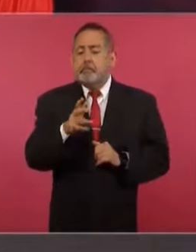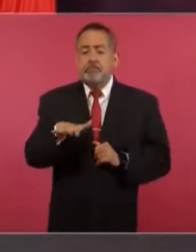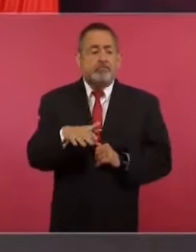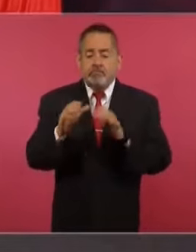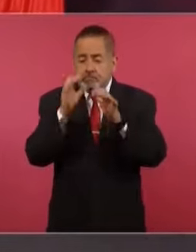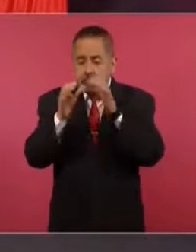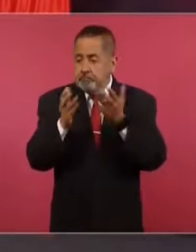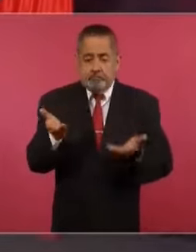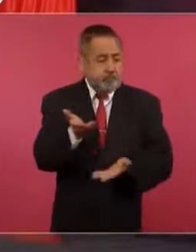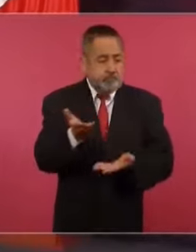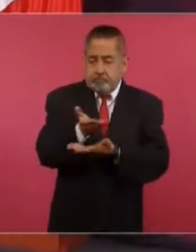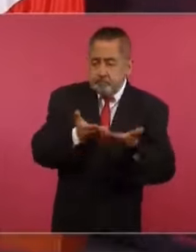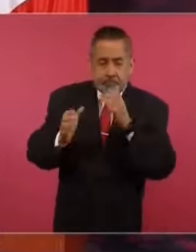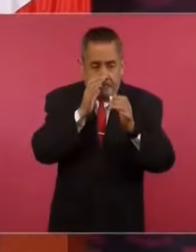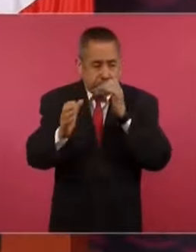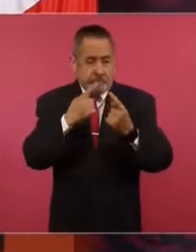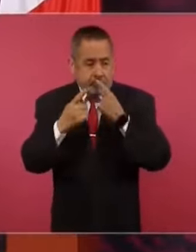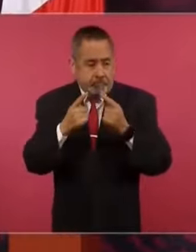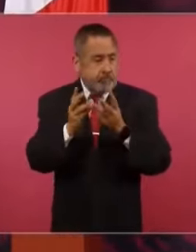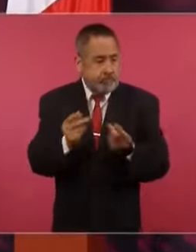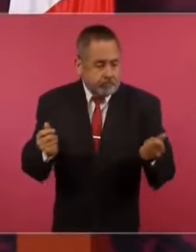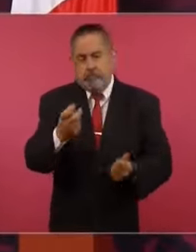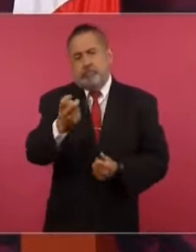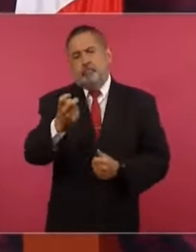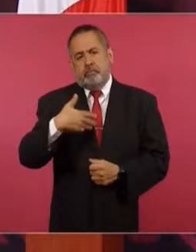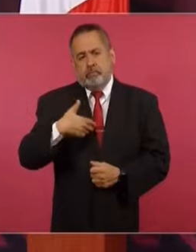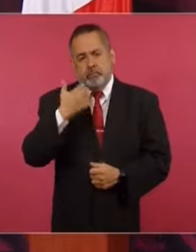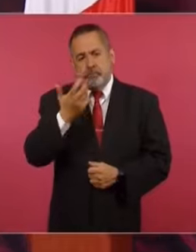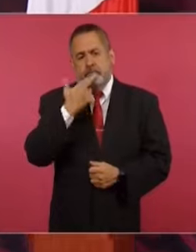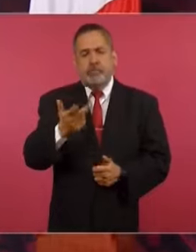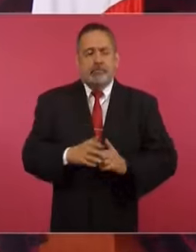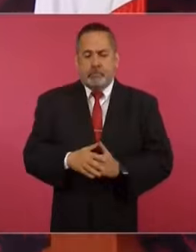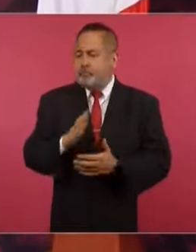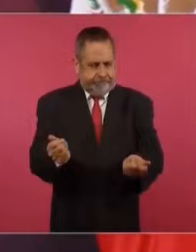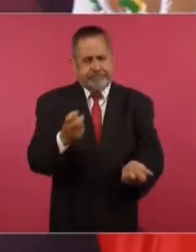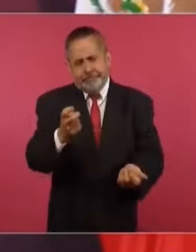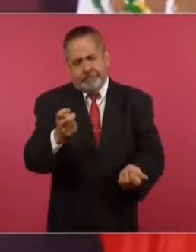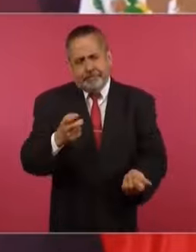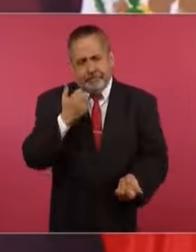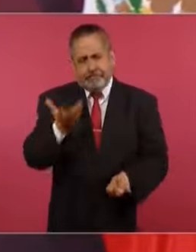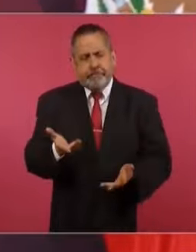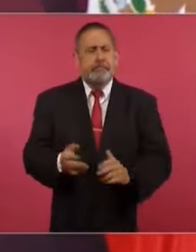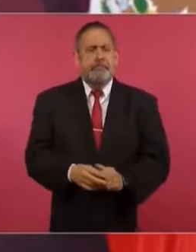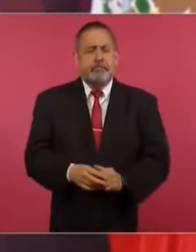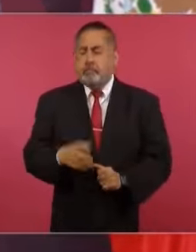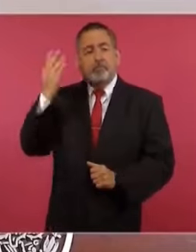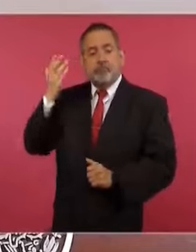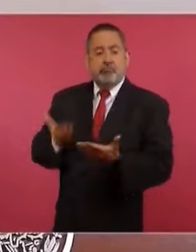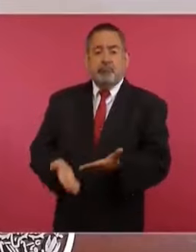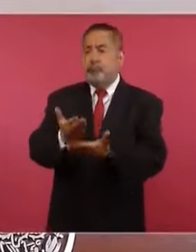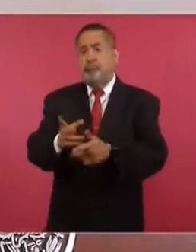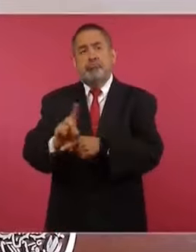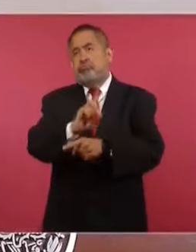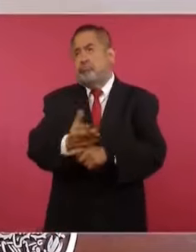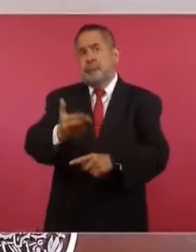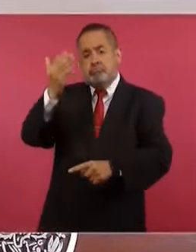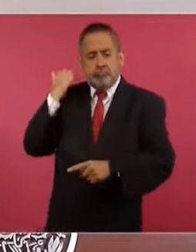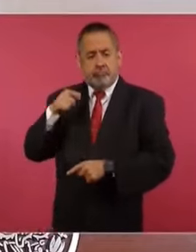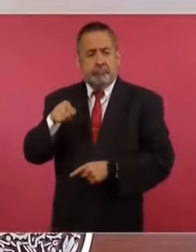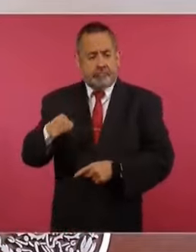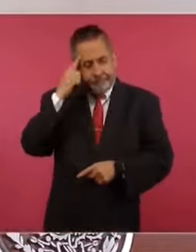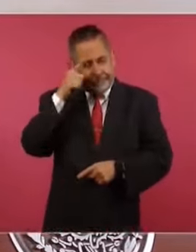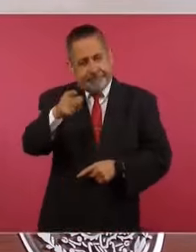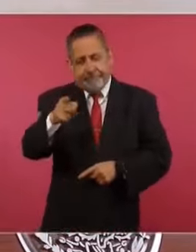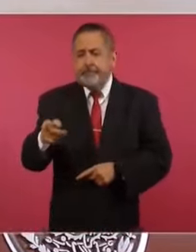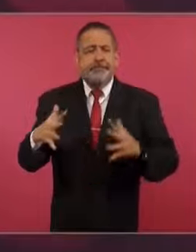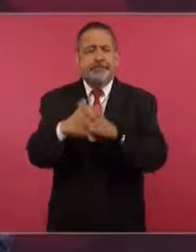el diálogo y el que cese la guerra. Lo planteamos desde el caso